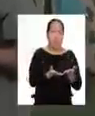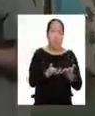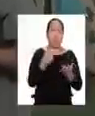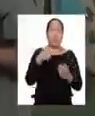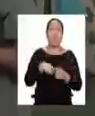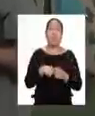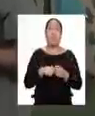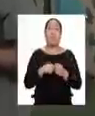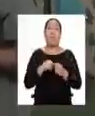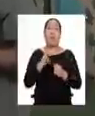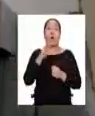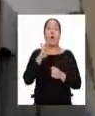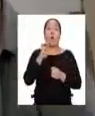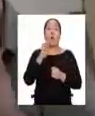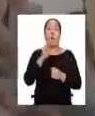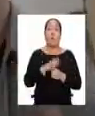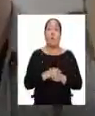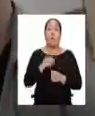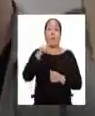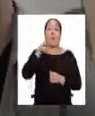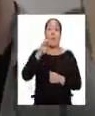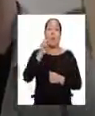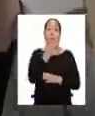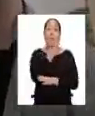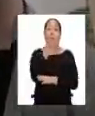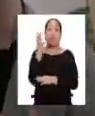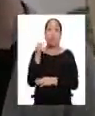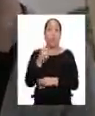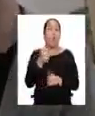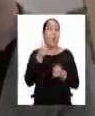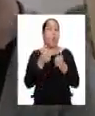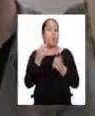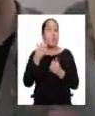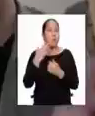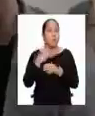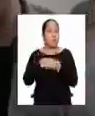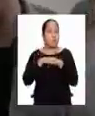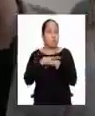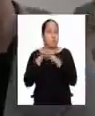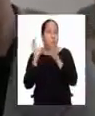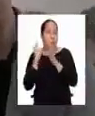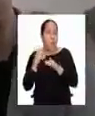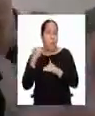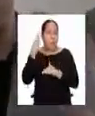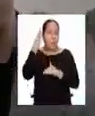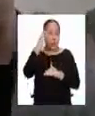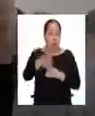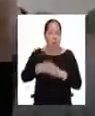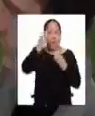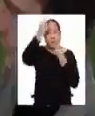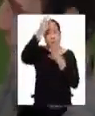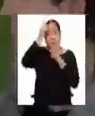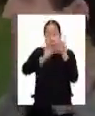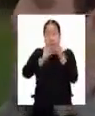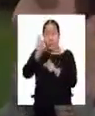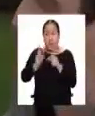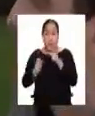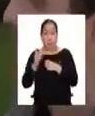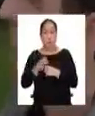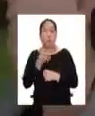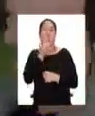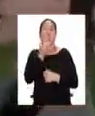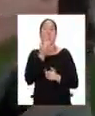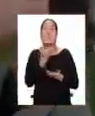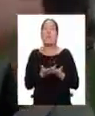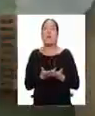de una plataforma web que se llama GeoBosques. ¿Cuál es el plan a futuro para evitar esto? Aparte de informar a la gente y que nos enteremos qué cosas